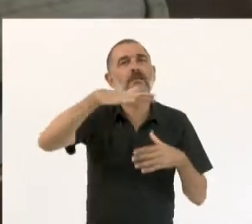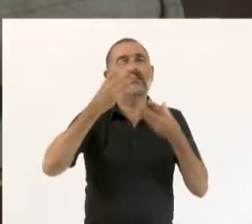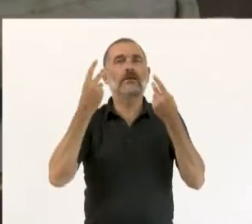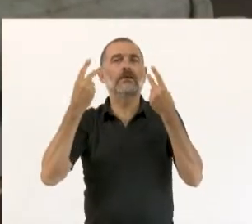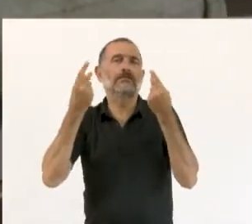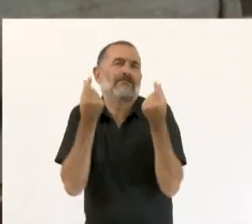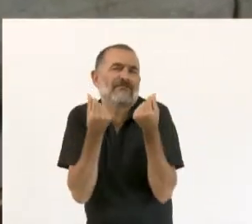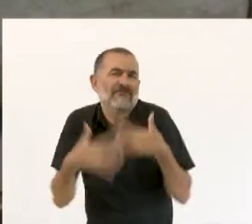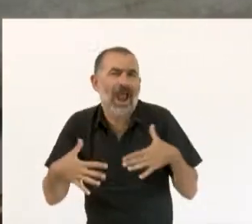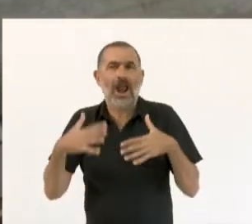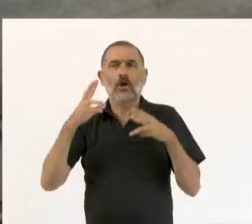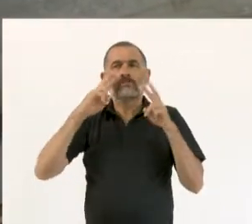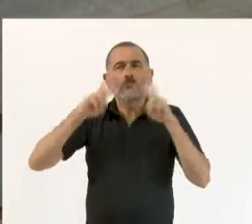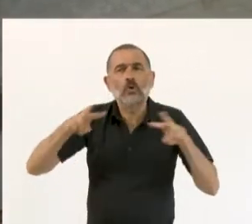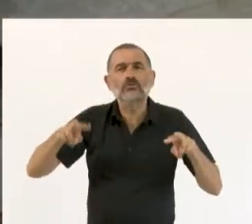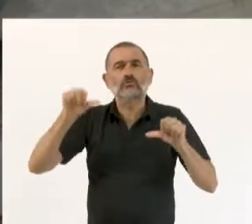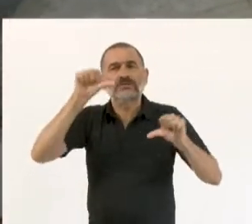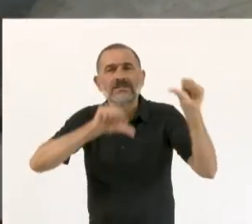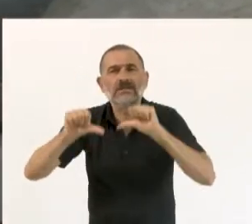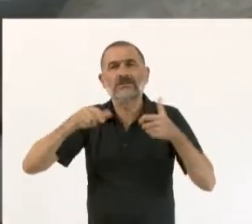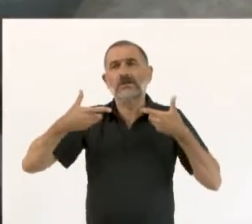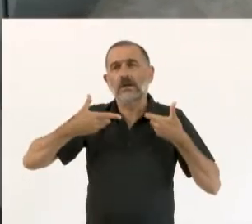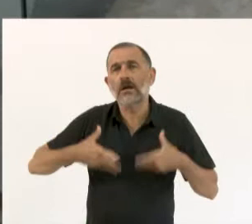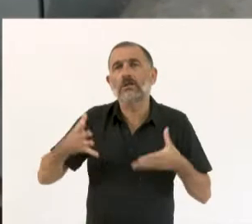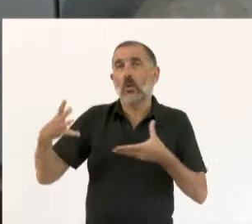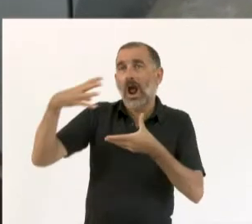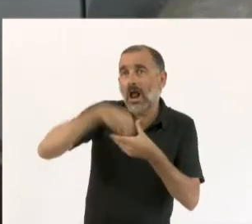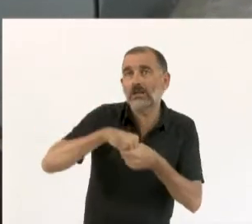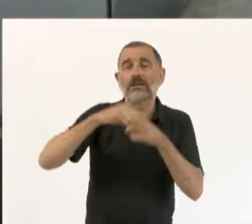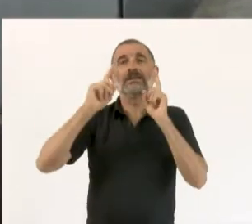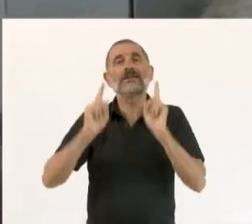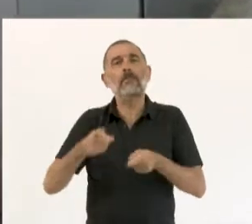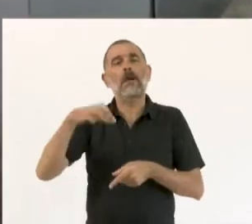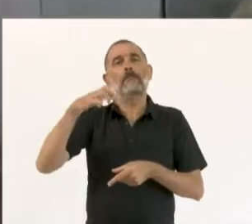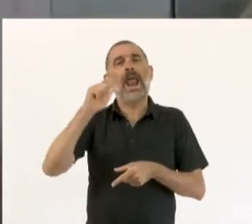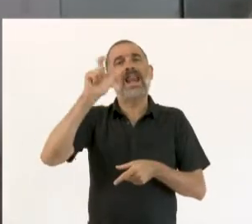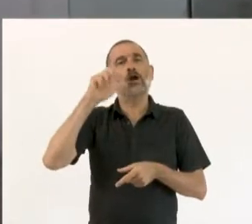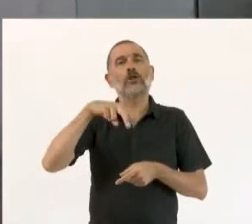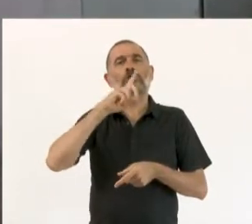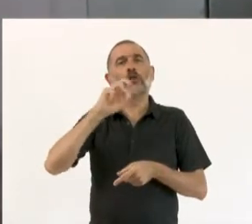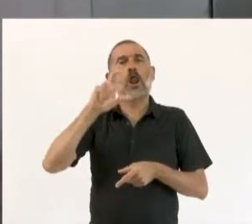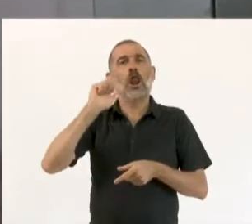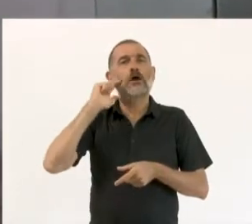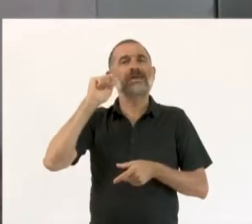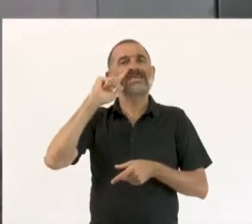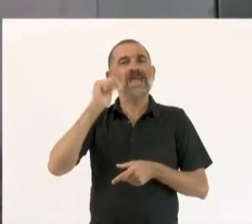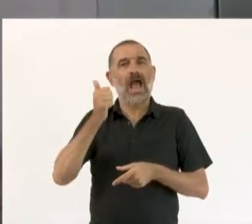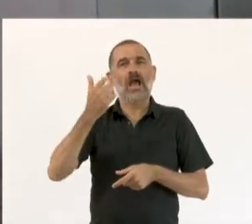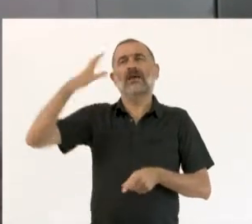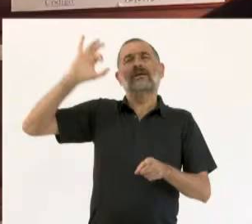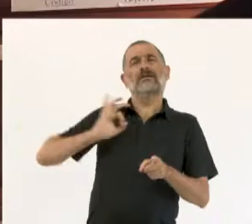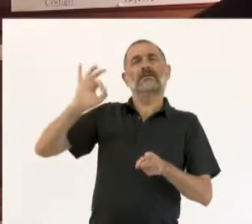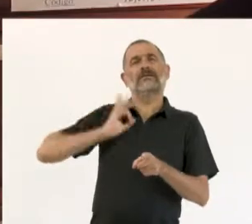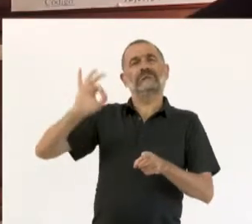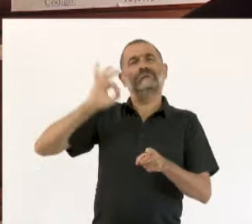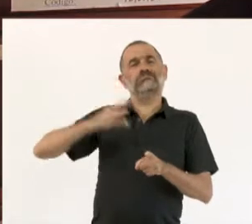de Ciencias Naturales y agregándole otras propuestas como paleontología, hidrología, etc. Bueno, para